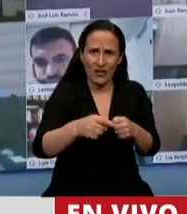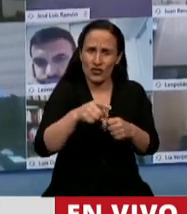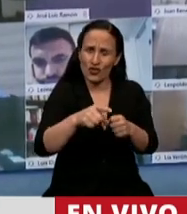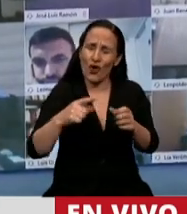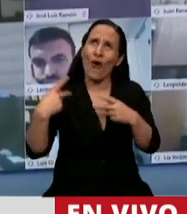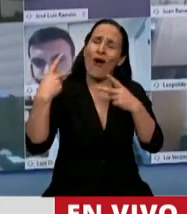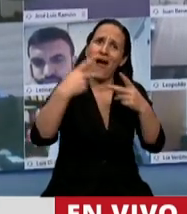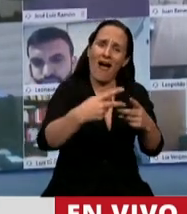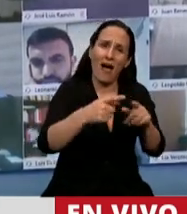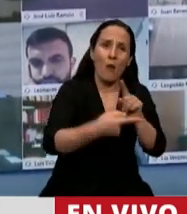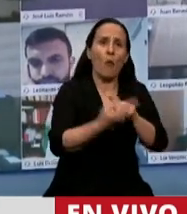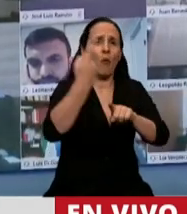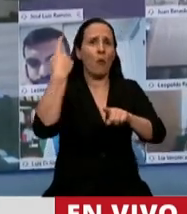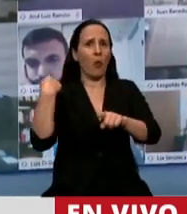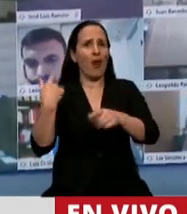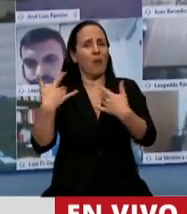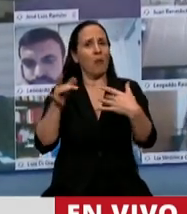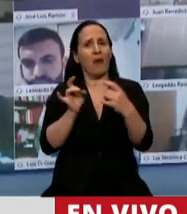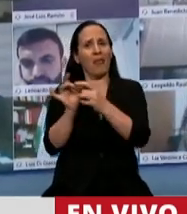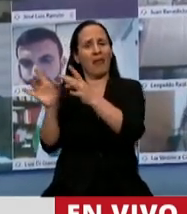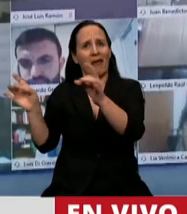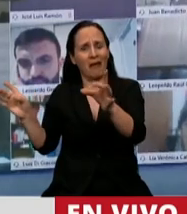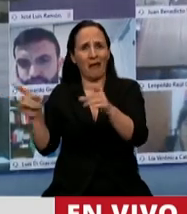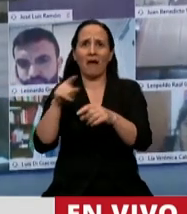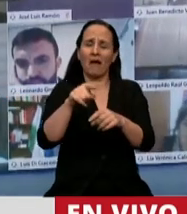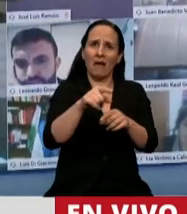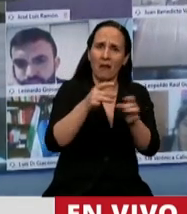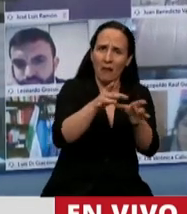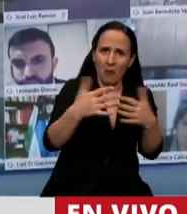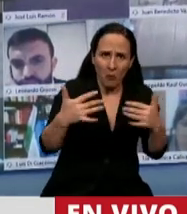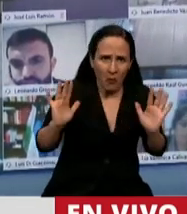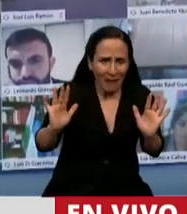posibilidad de que se contagien y que contagien a sus comprovincianos.